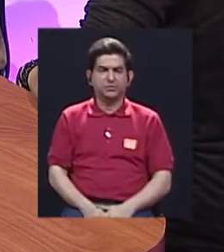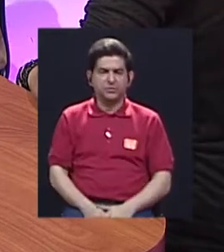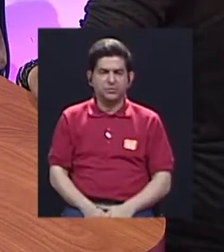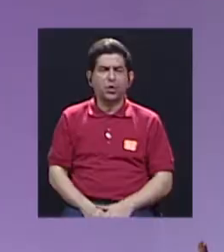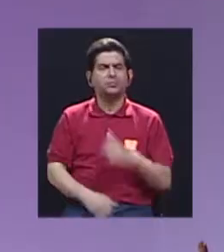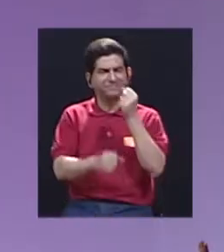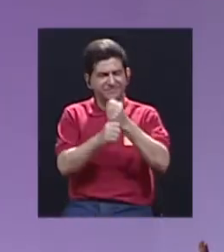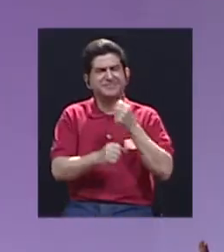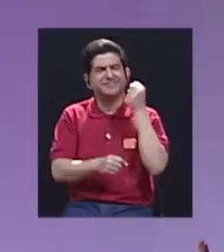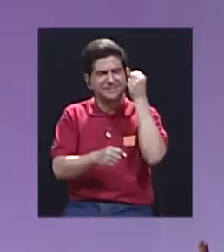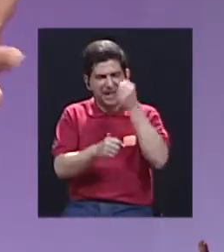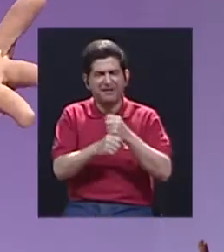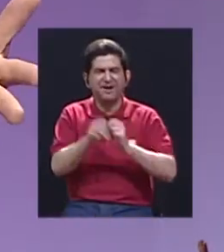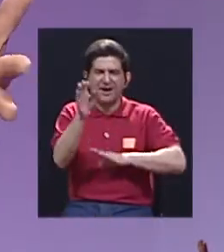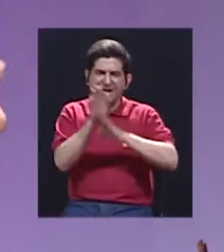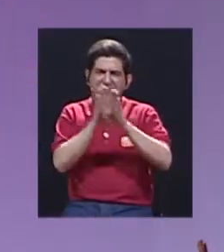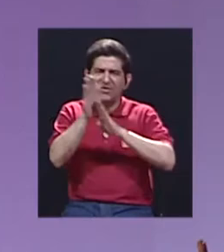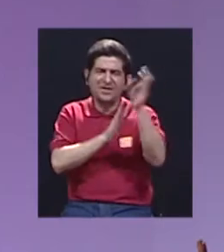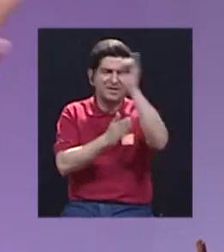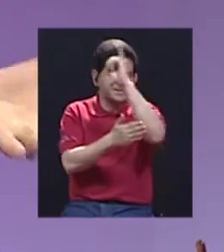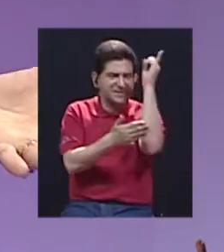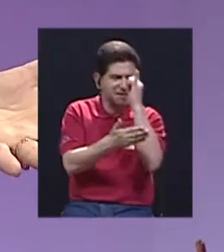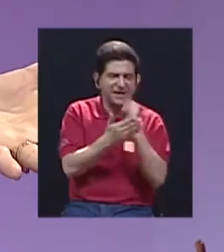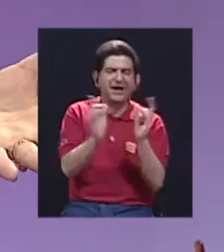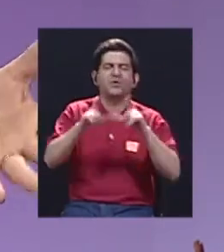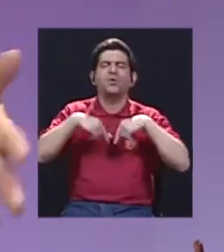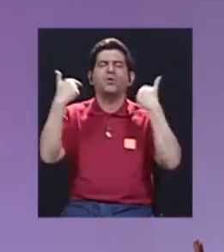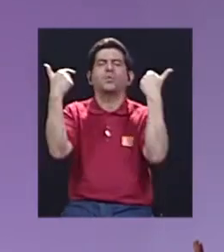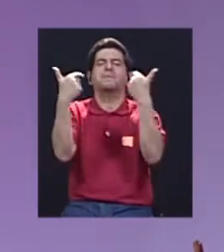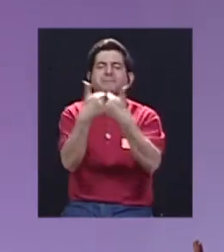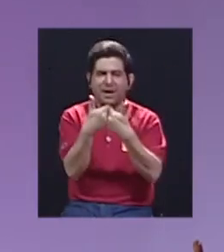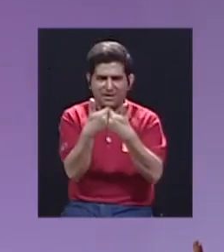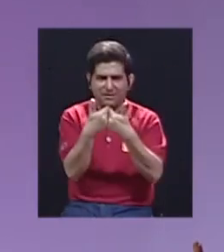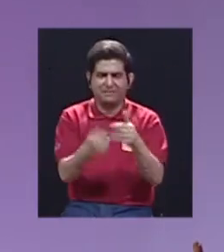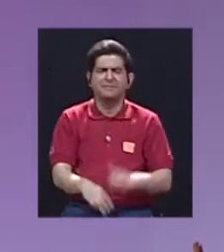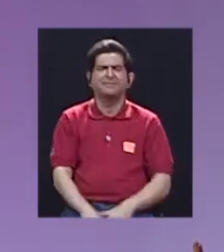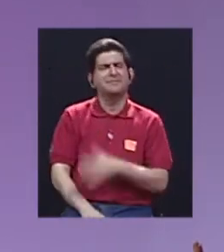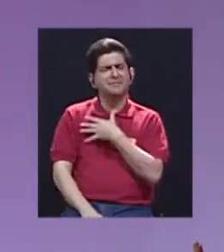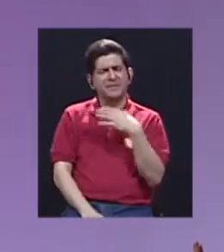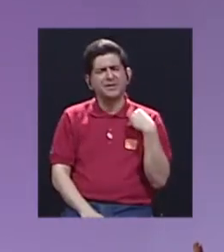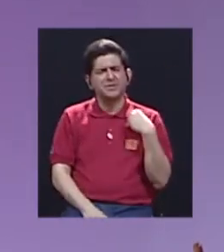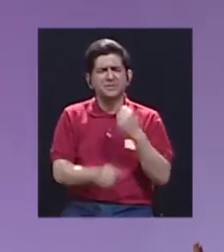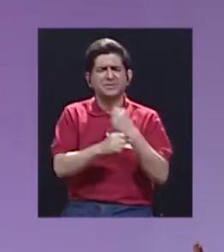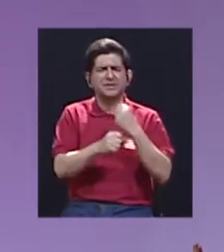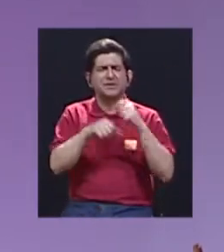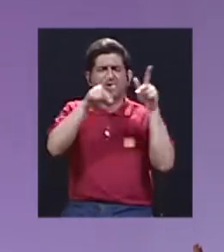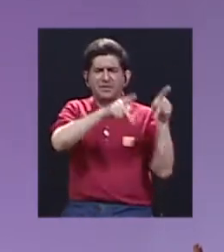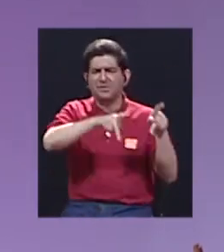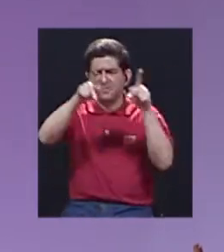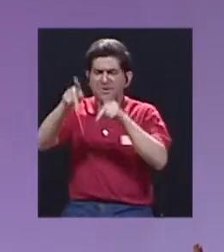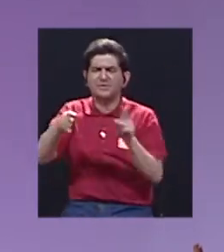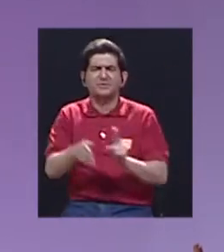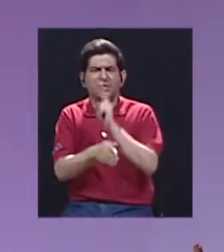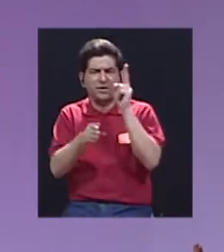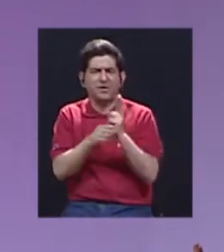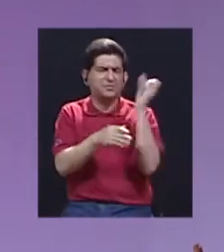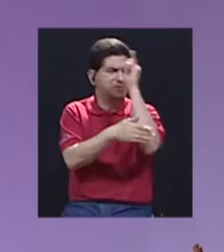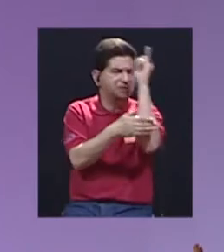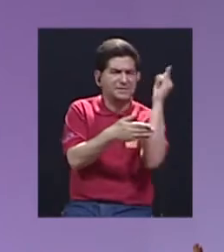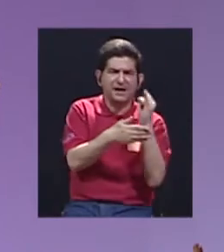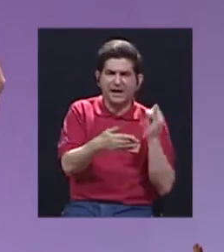a trabajar y a desarrollar el arte en lo colectivo. Me gusta trabajar con personas utilizando el